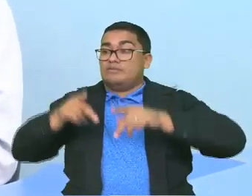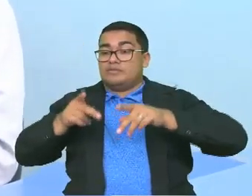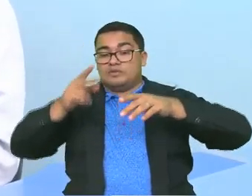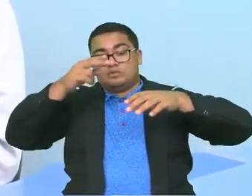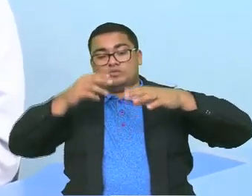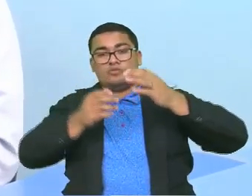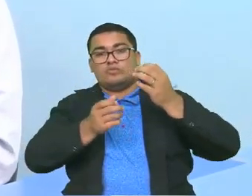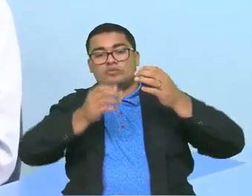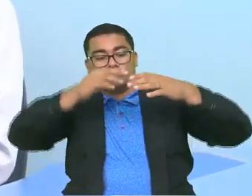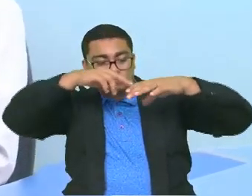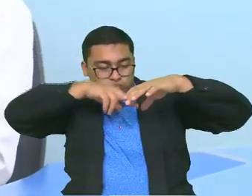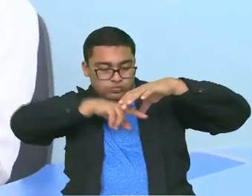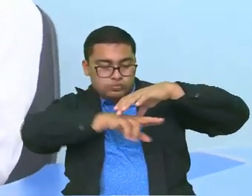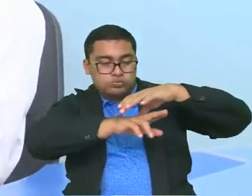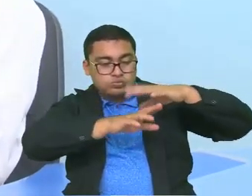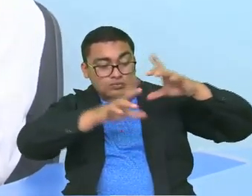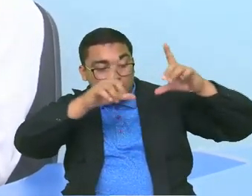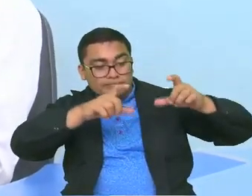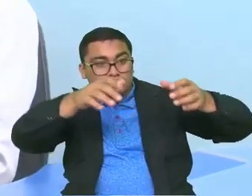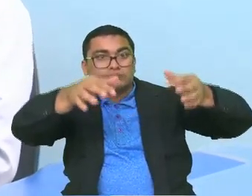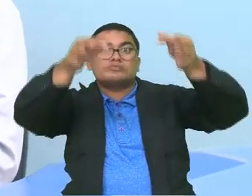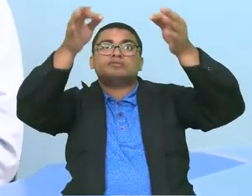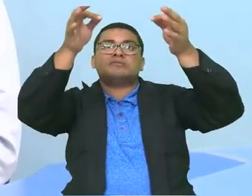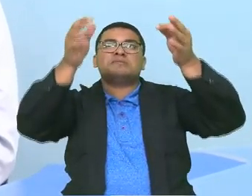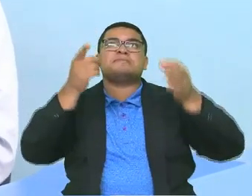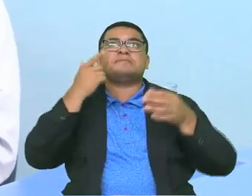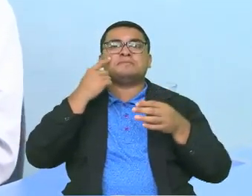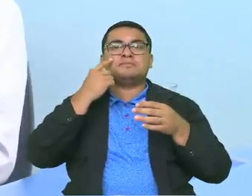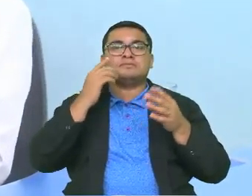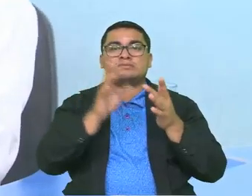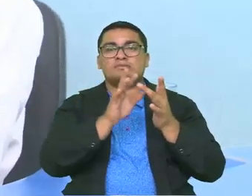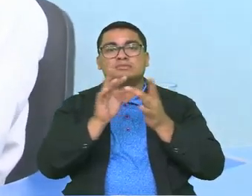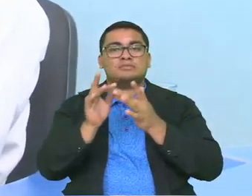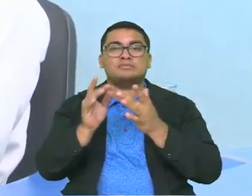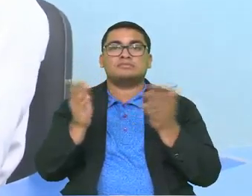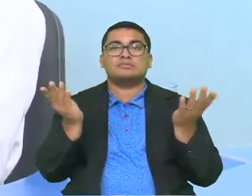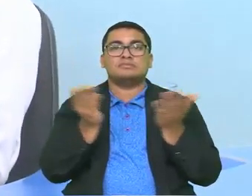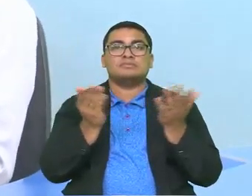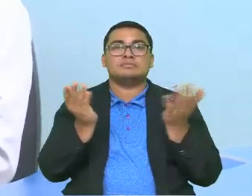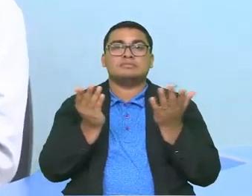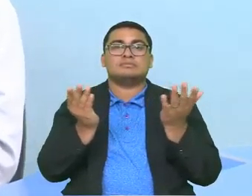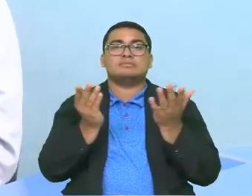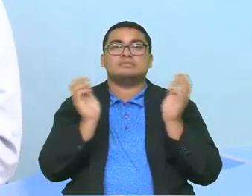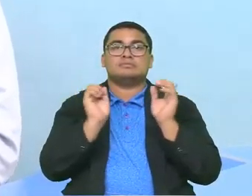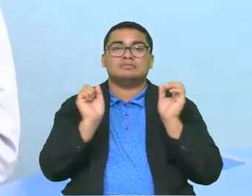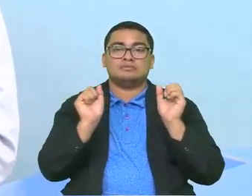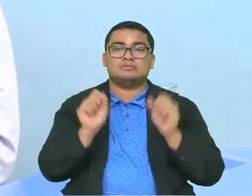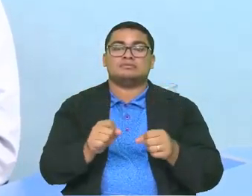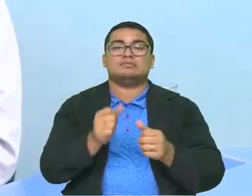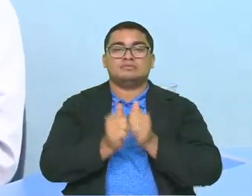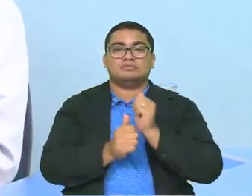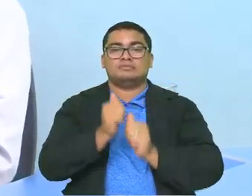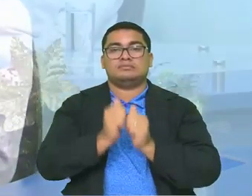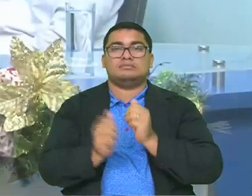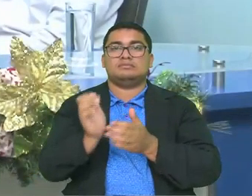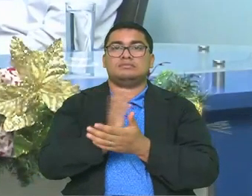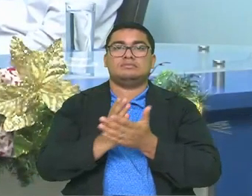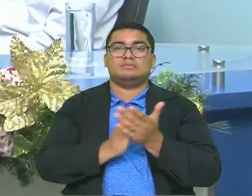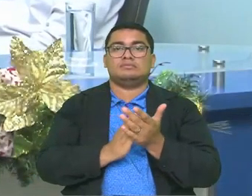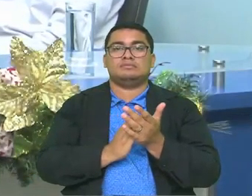como de lo que es la parte de ocular como tal. ¿Por qué? Porque nosotros en este caso